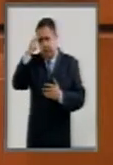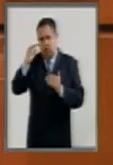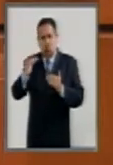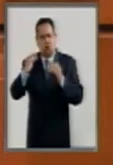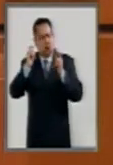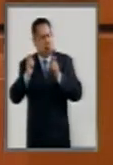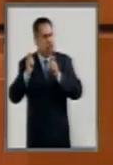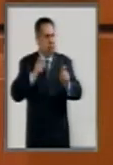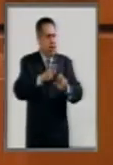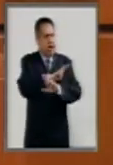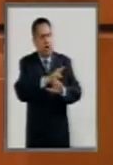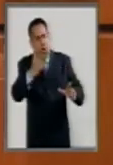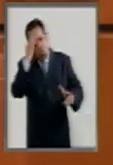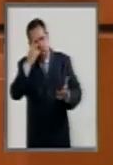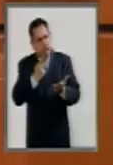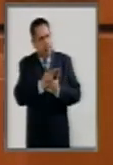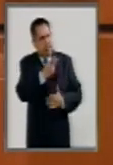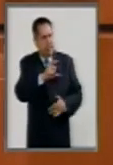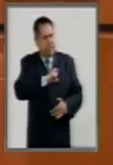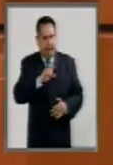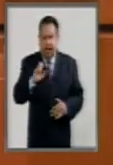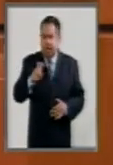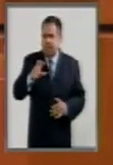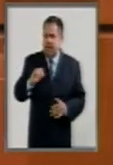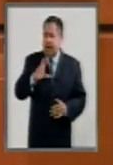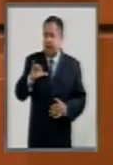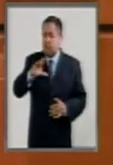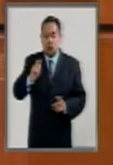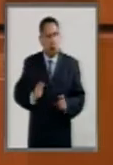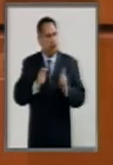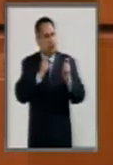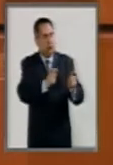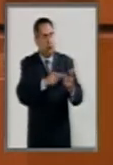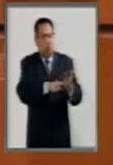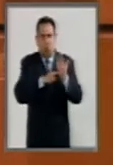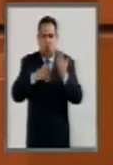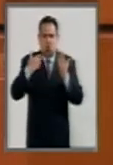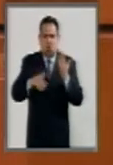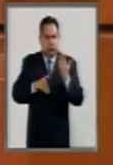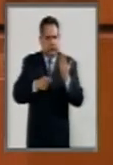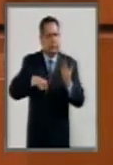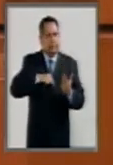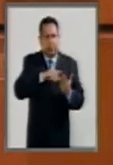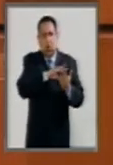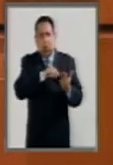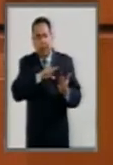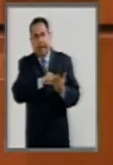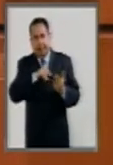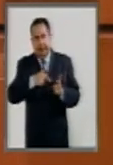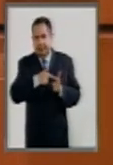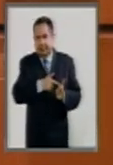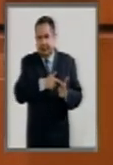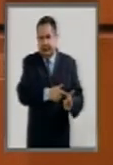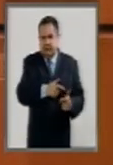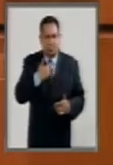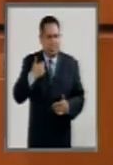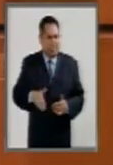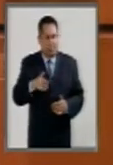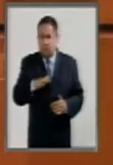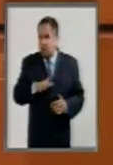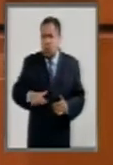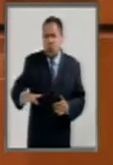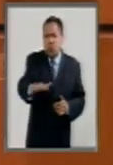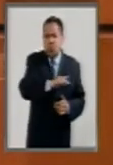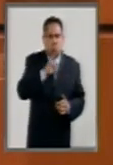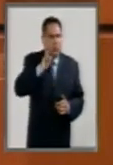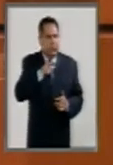este reconocimiento Elvia Carrillo Puerto. Un ejemplo, insisto, a seguir, sobre todo de esa parte de la sociedad mexicana